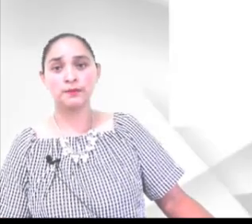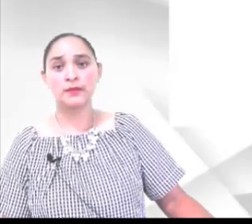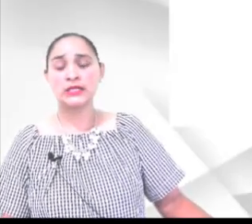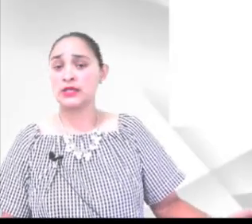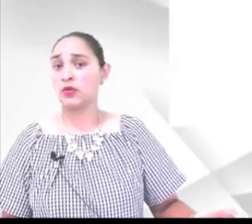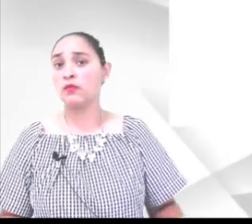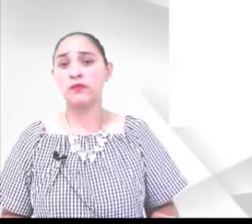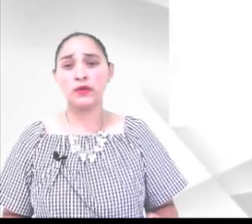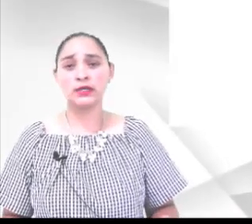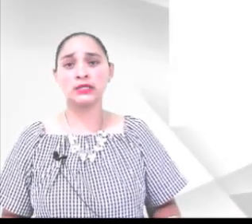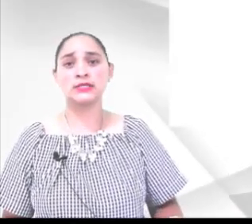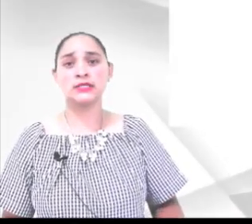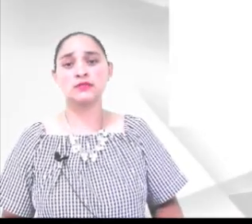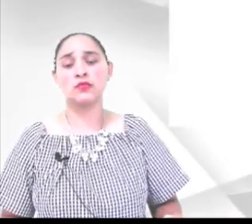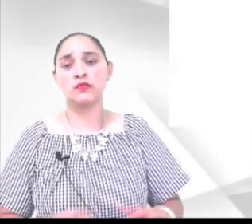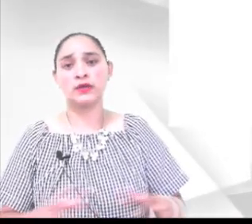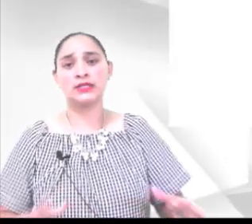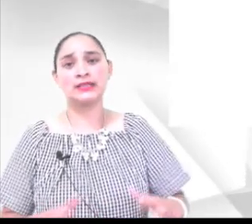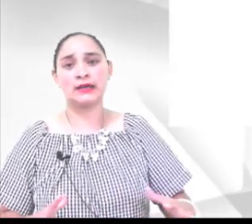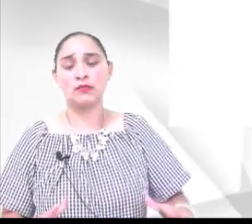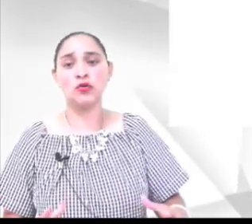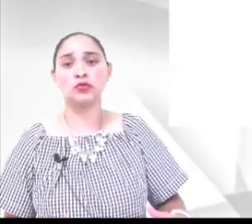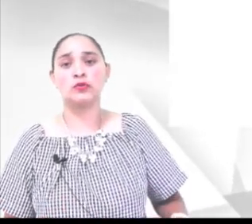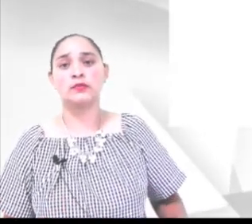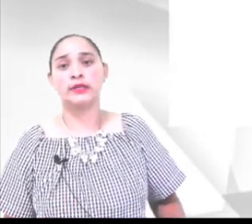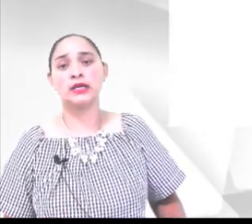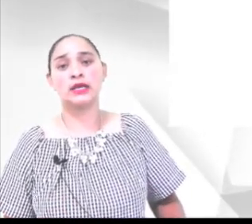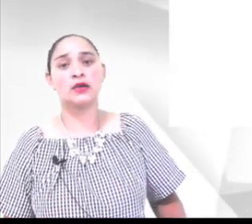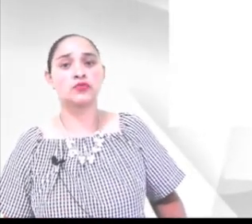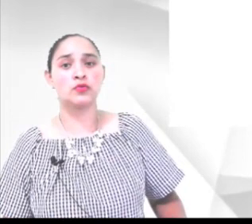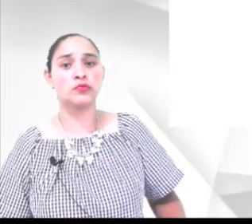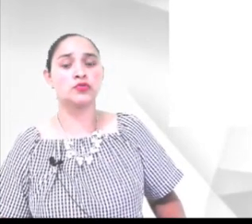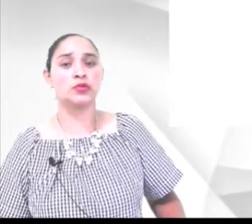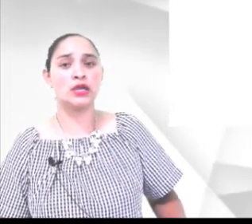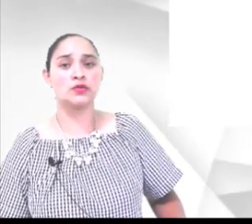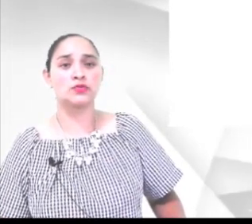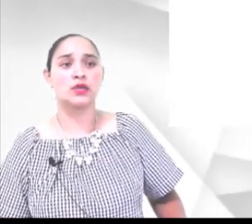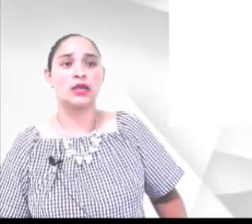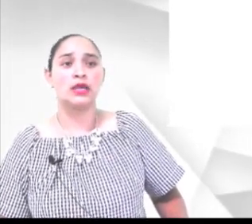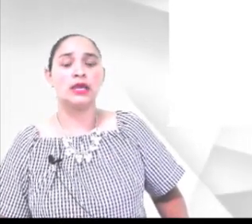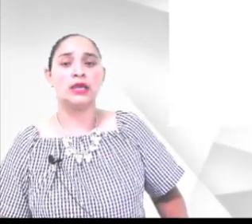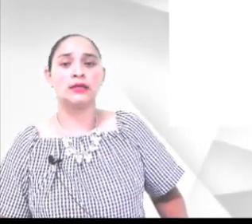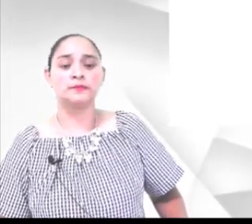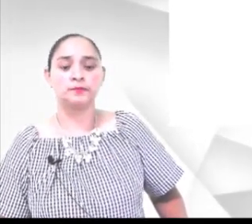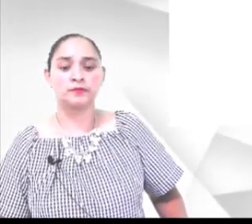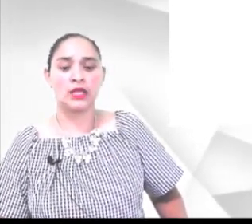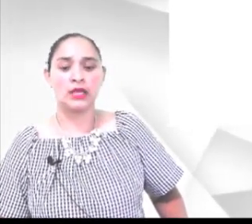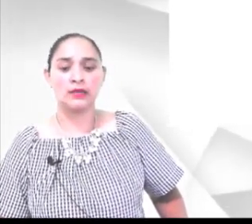México se dio un fuerte sismo, un fuerte terremoto, ¿verdad? Que causó muchos daños.